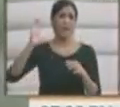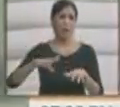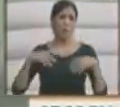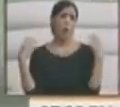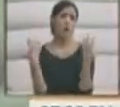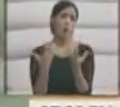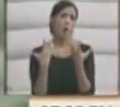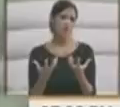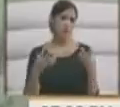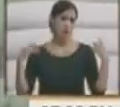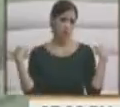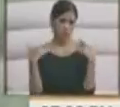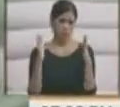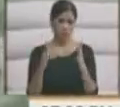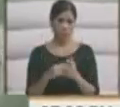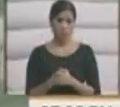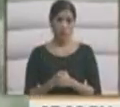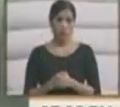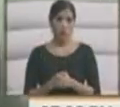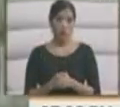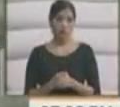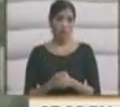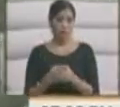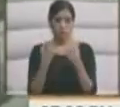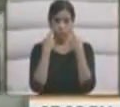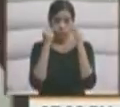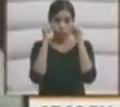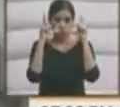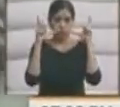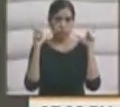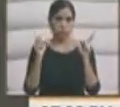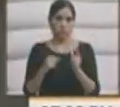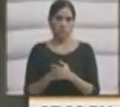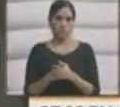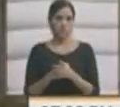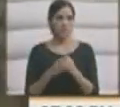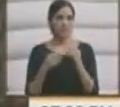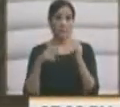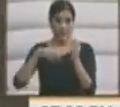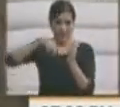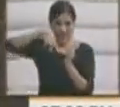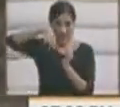Y arriba hay más, chavo. Va, dale para arriba, dale para